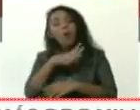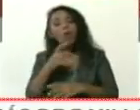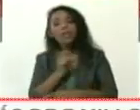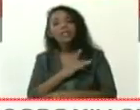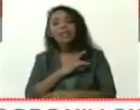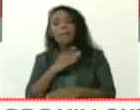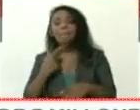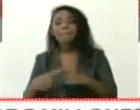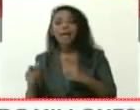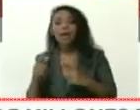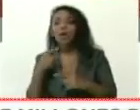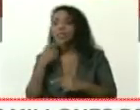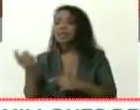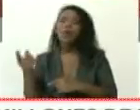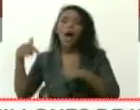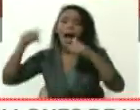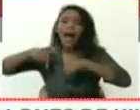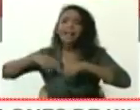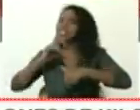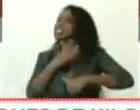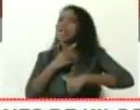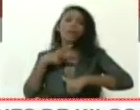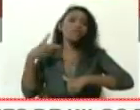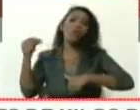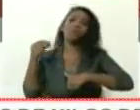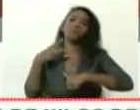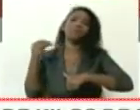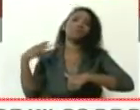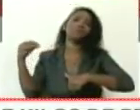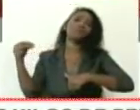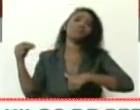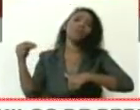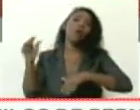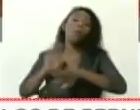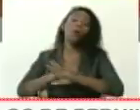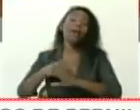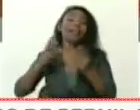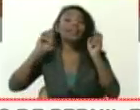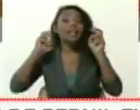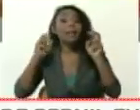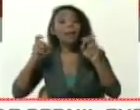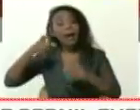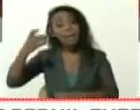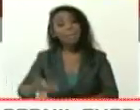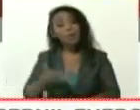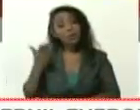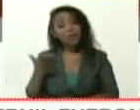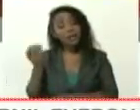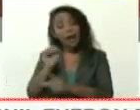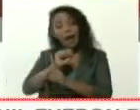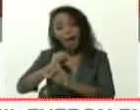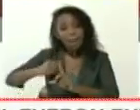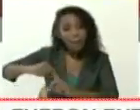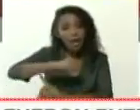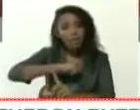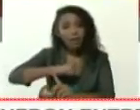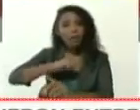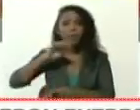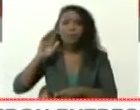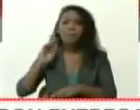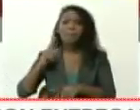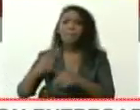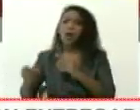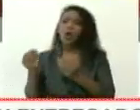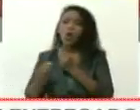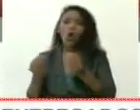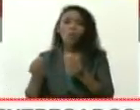ocurriera en Santiago de Chile. Y se pudo hacer, al menos un tema necesario, el del ambiente. Pero es que, ¿cómo podemos estar